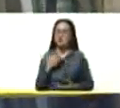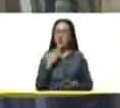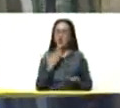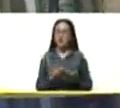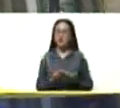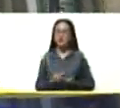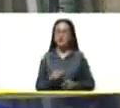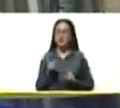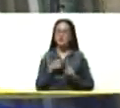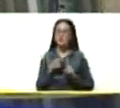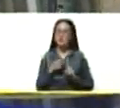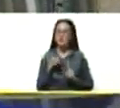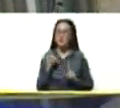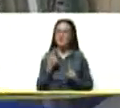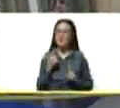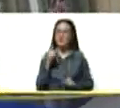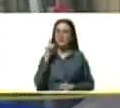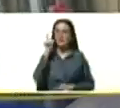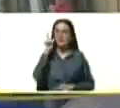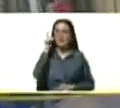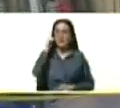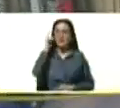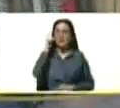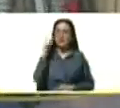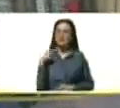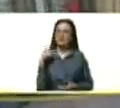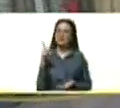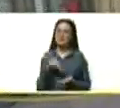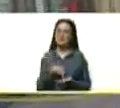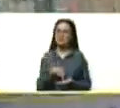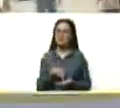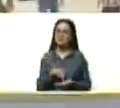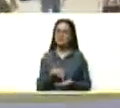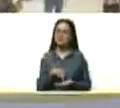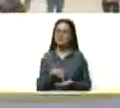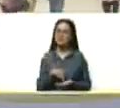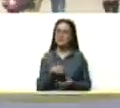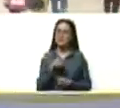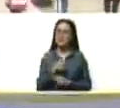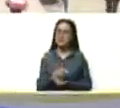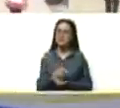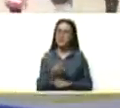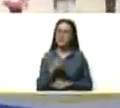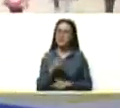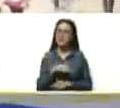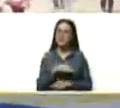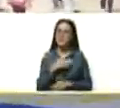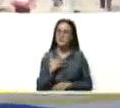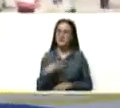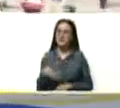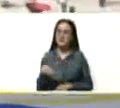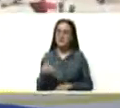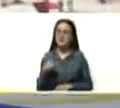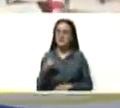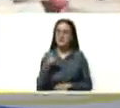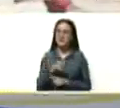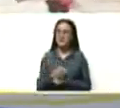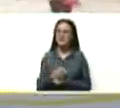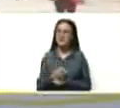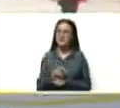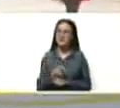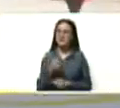la primera inspección, el primer día que vine con la instrucción de la vicepresidenta y la instrucción suya para